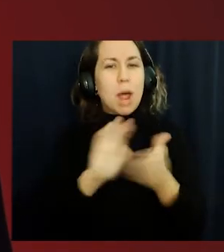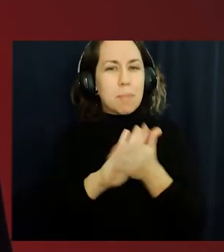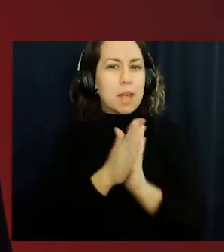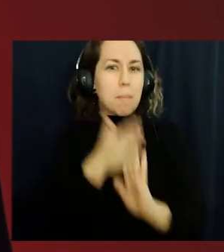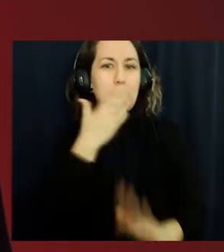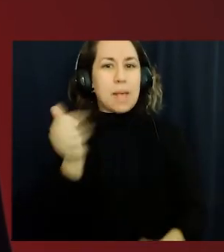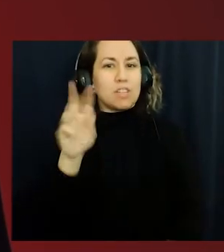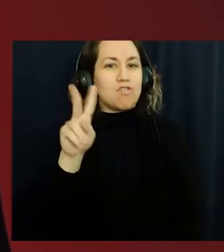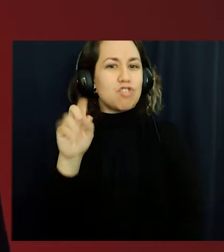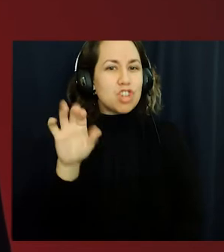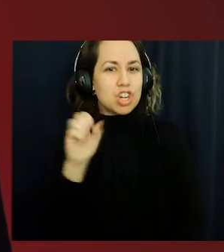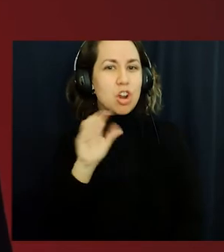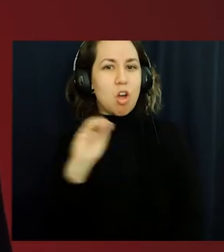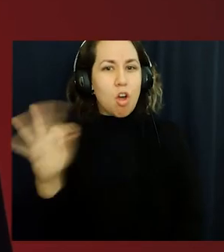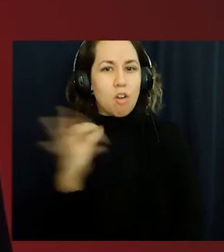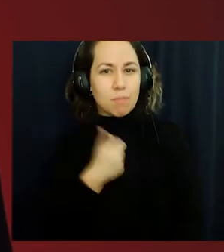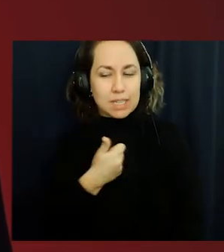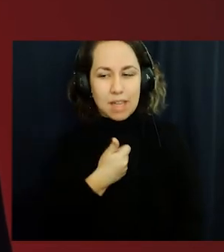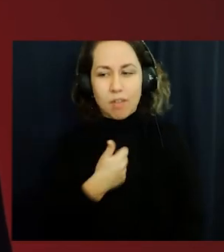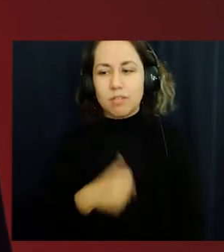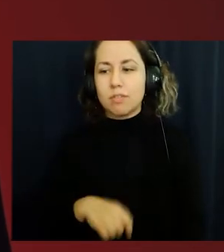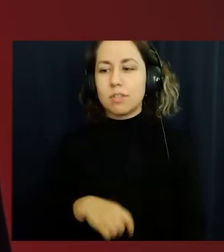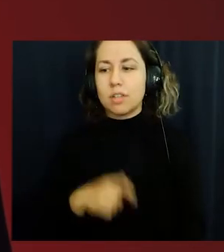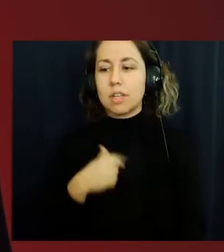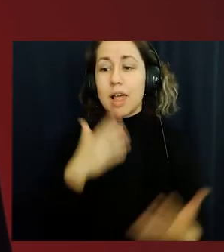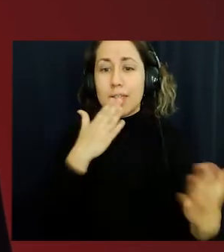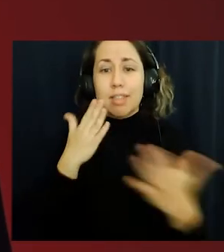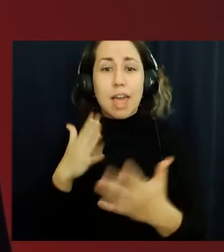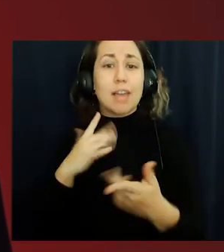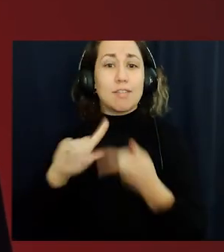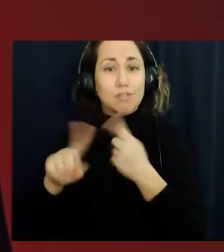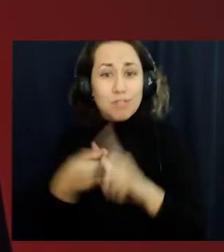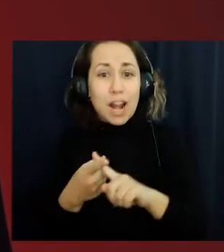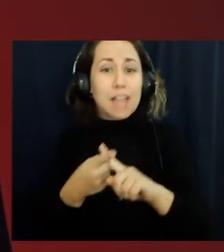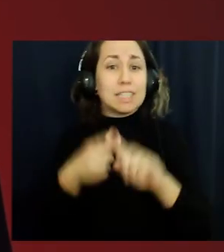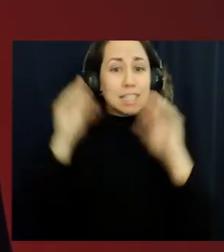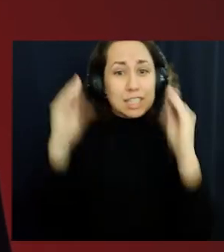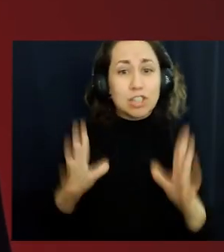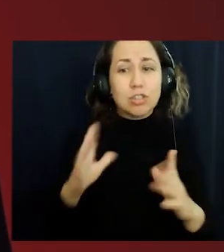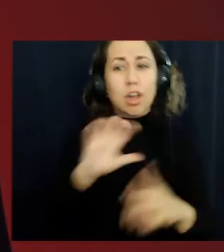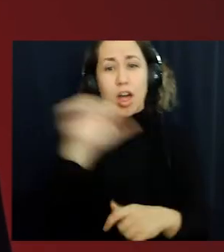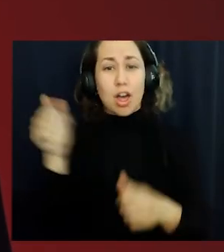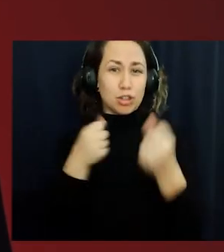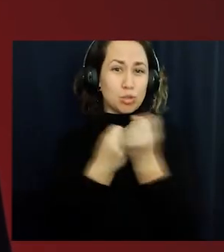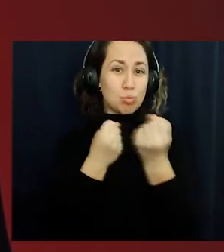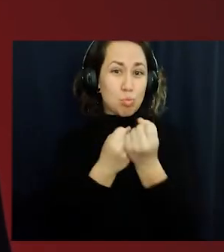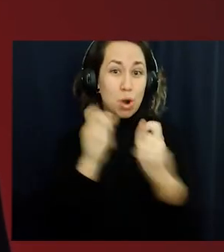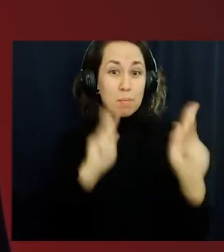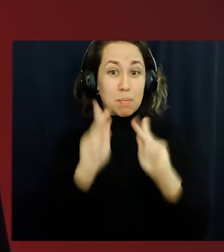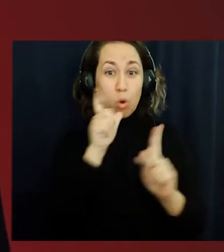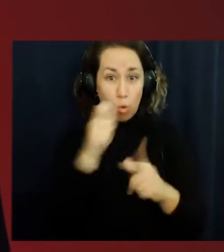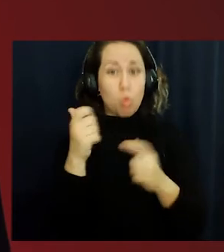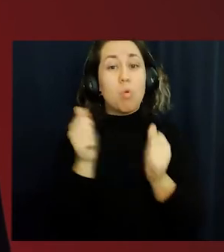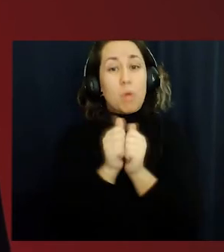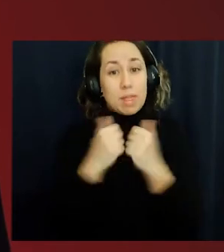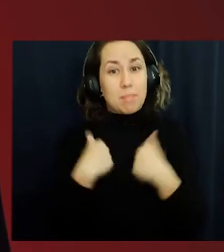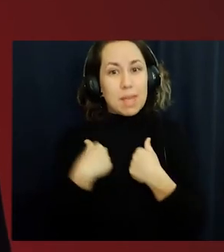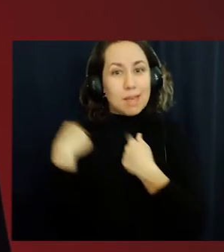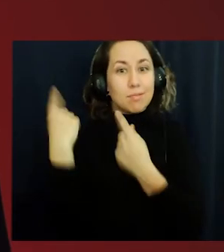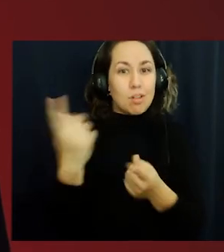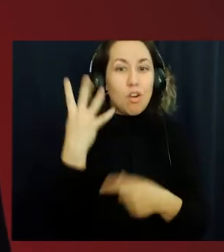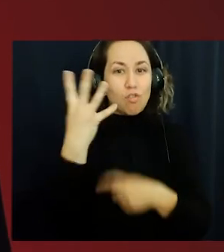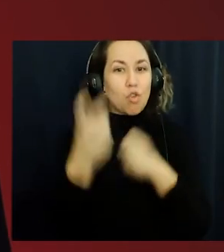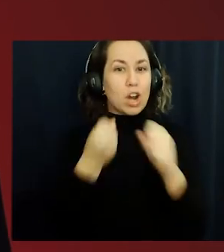de mí. Quiero agradecer a mis amigos, mis maestros y las demás personas que me han apoyado estos últimos 4 años de